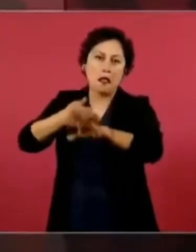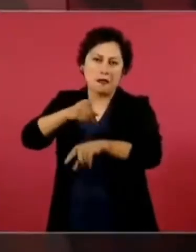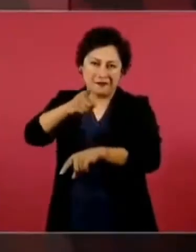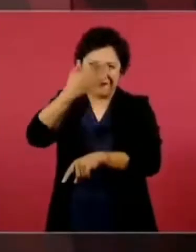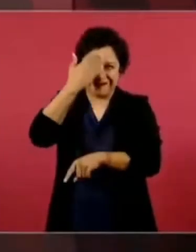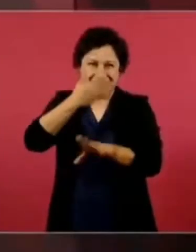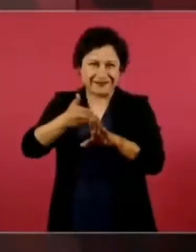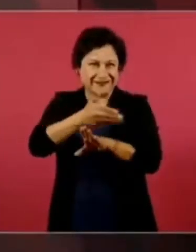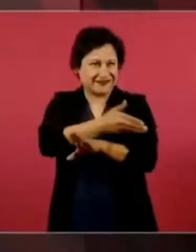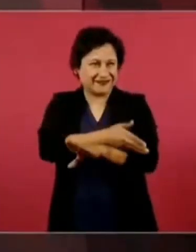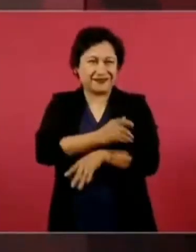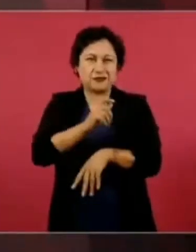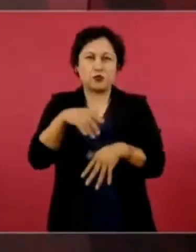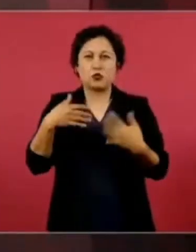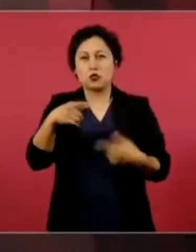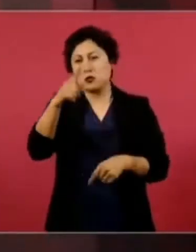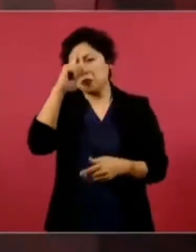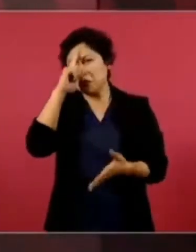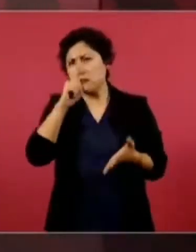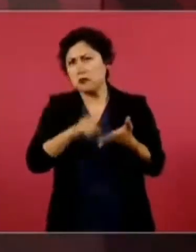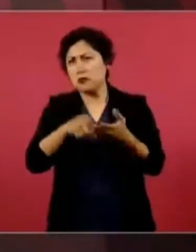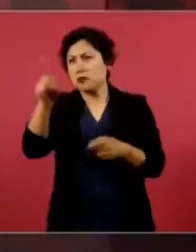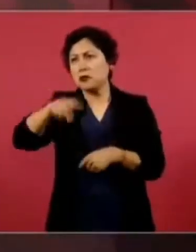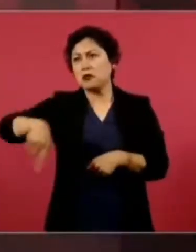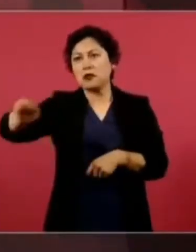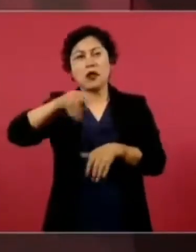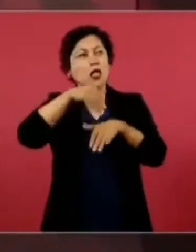y